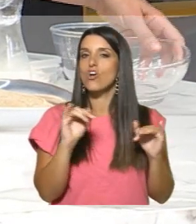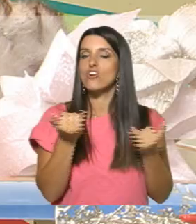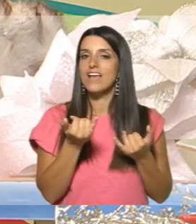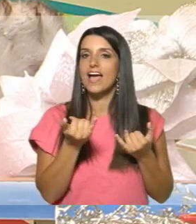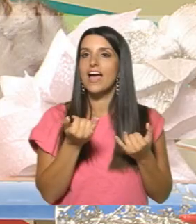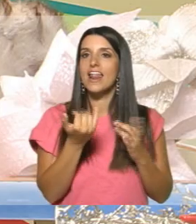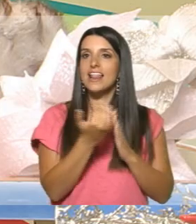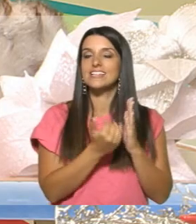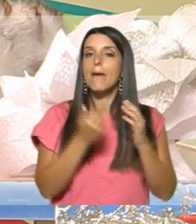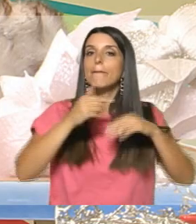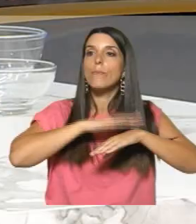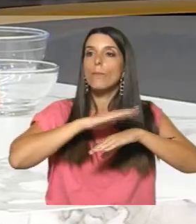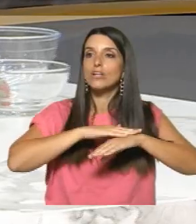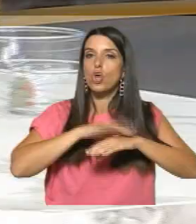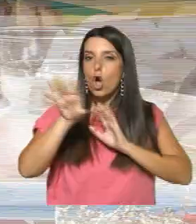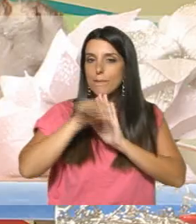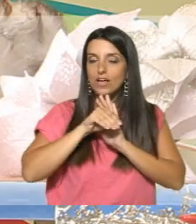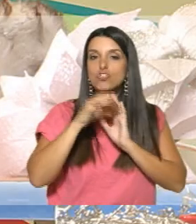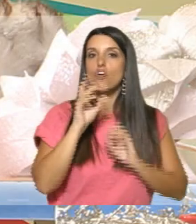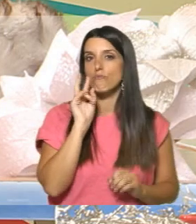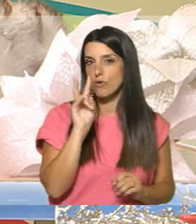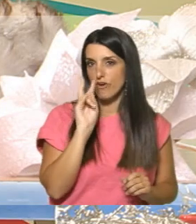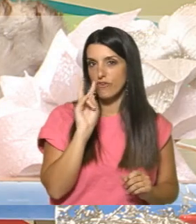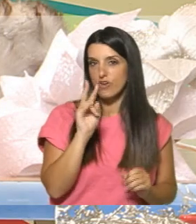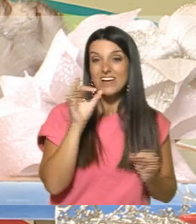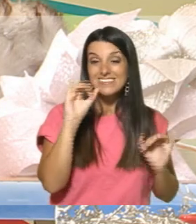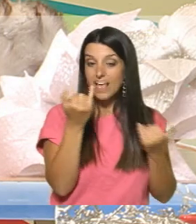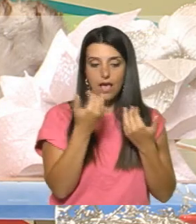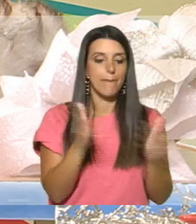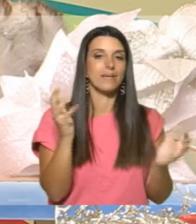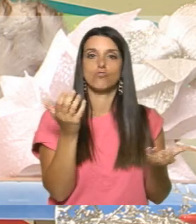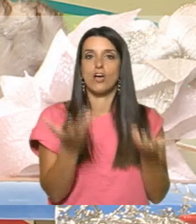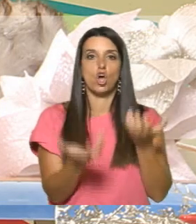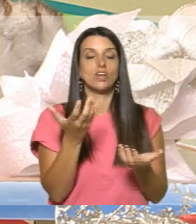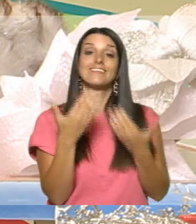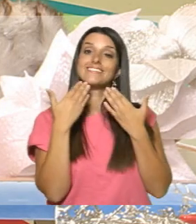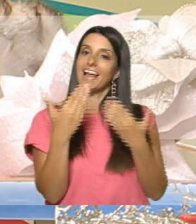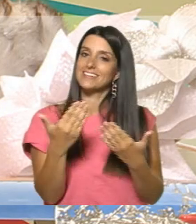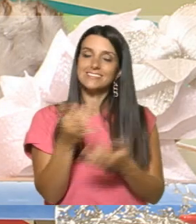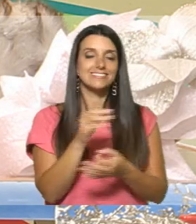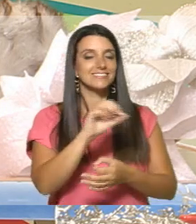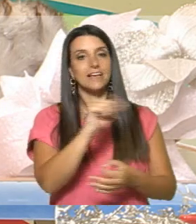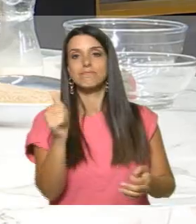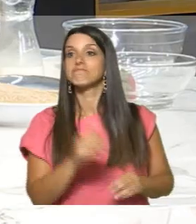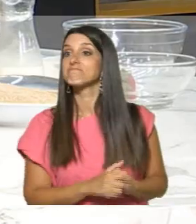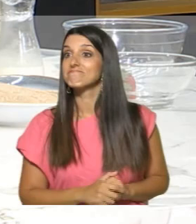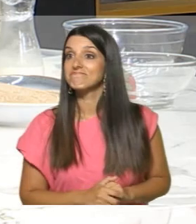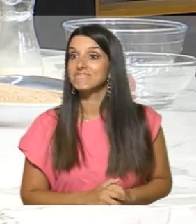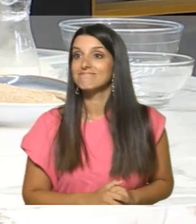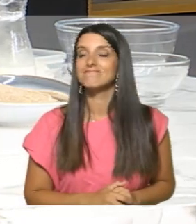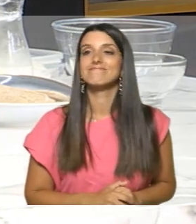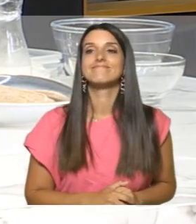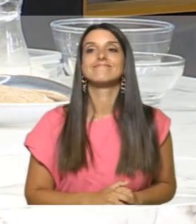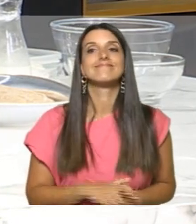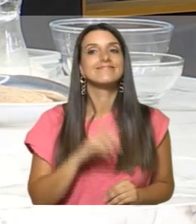receta en este momento. ¿En serio? Estoy siguiendo la receta. Así ya me pongo a hacerla. Gracias. Bien. Es una genia, nos dice. Ay, qué lindo. Qué bueno